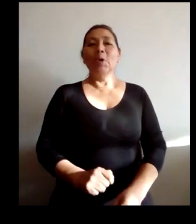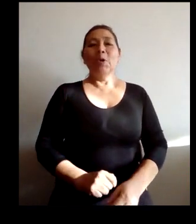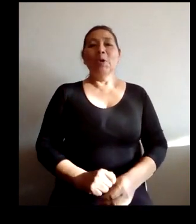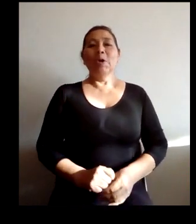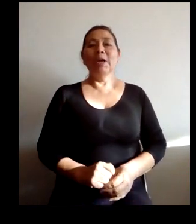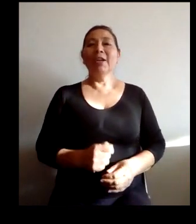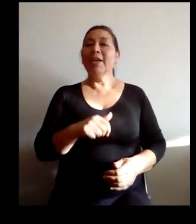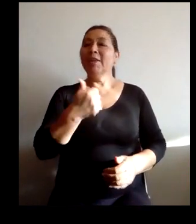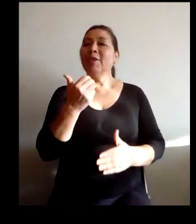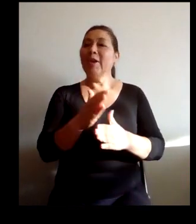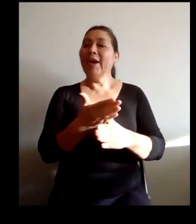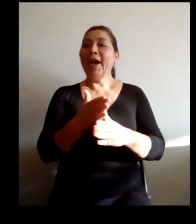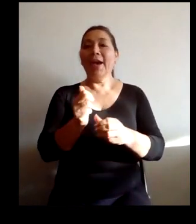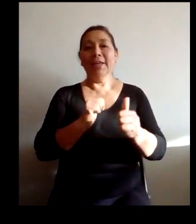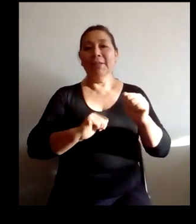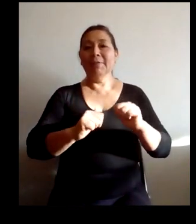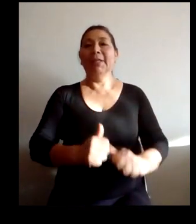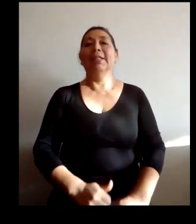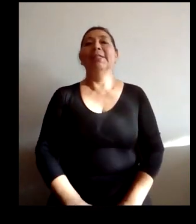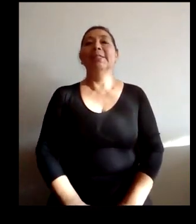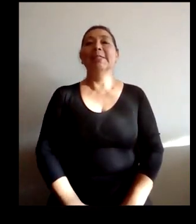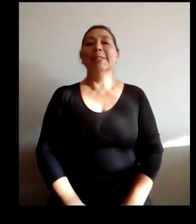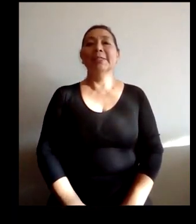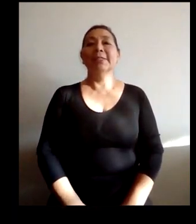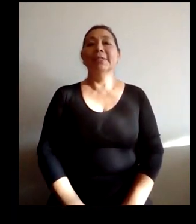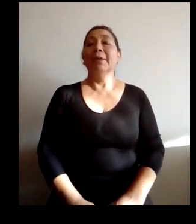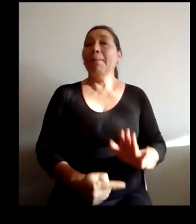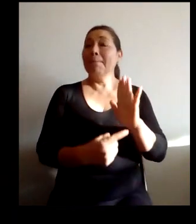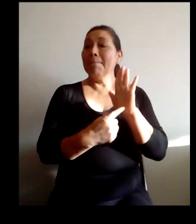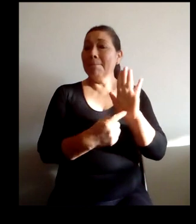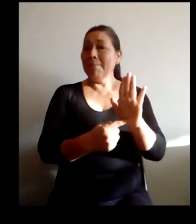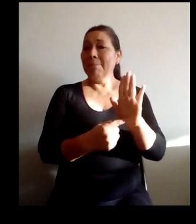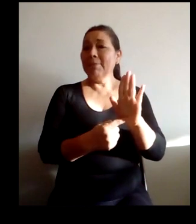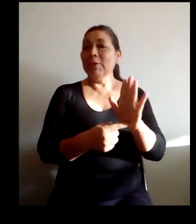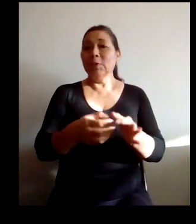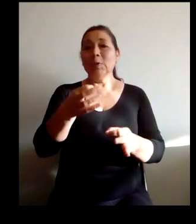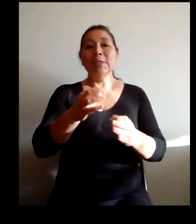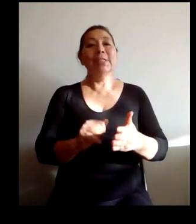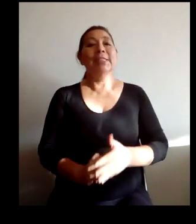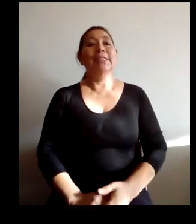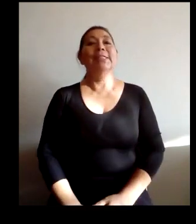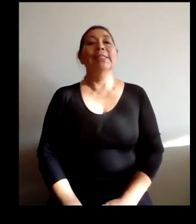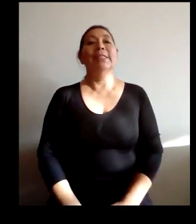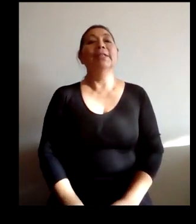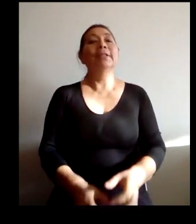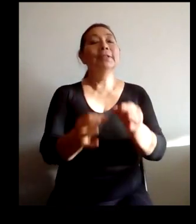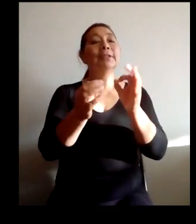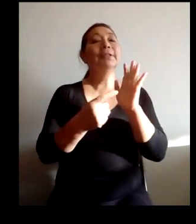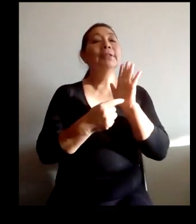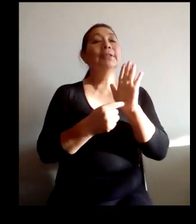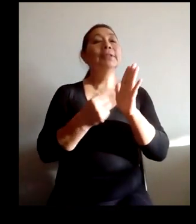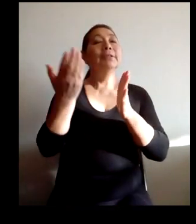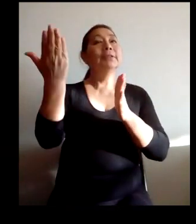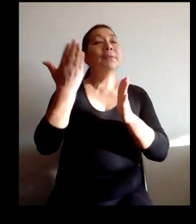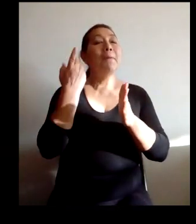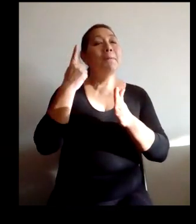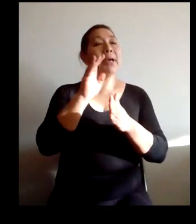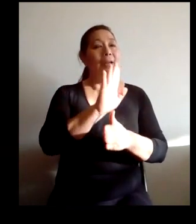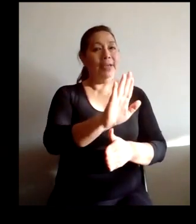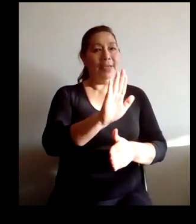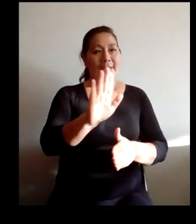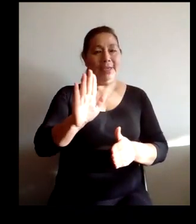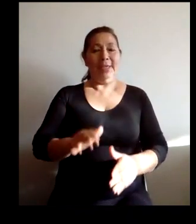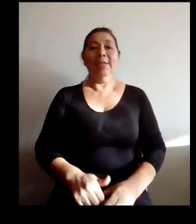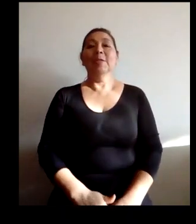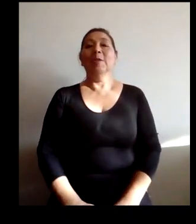también lampero, entre otras actividades mineras, ¿no? Precisamente respecto a la sentencia de vista, se confirmó la improcedencia de la demanda, señalando